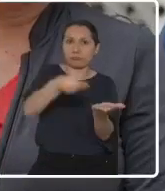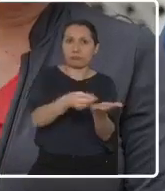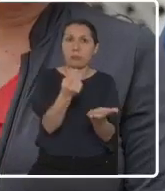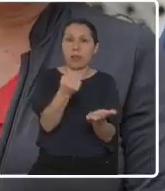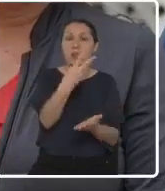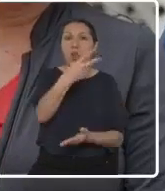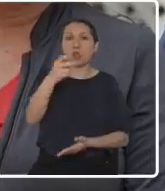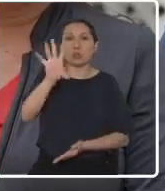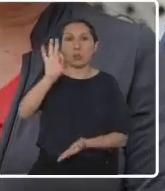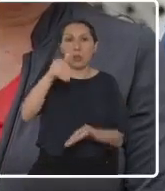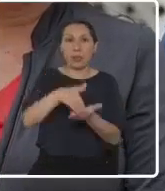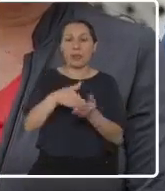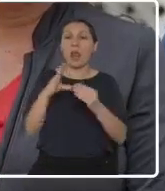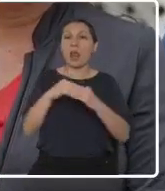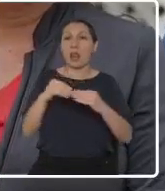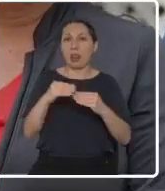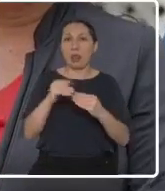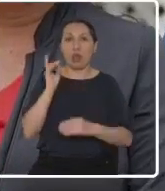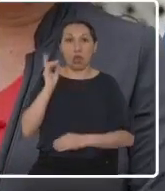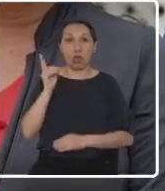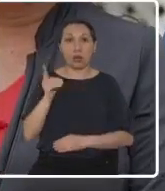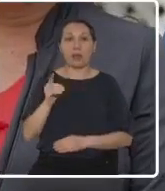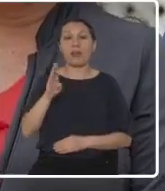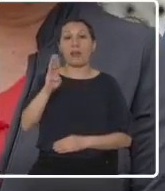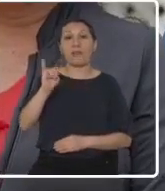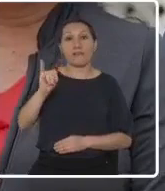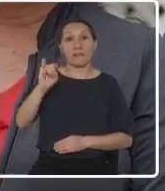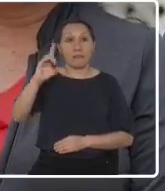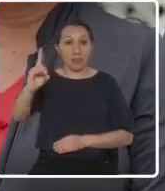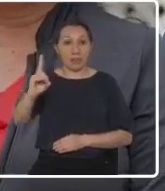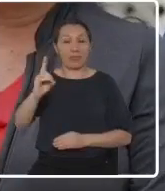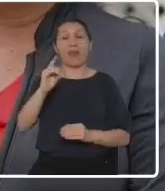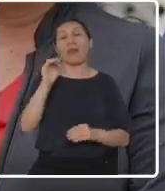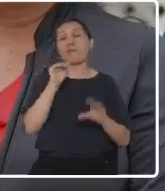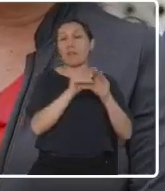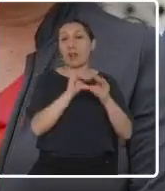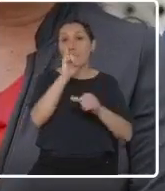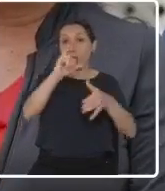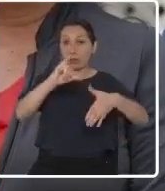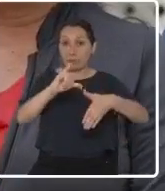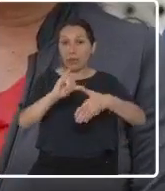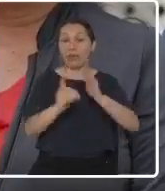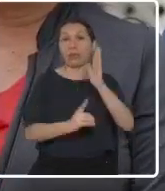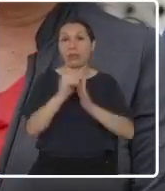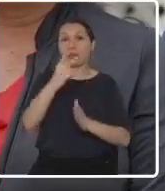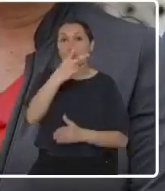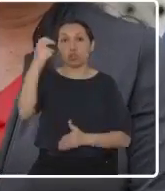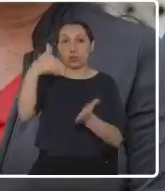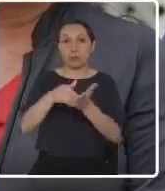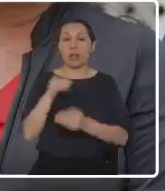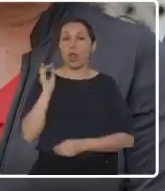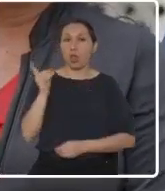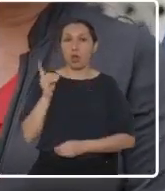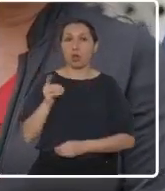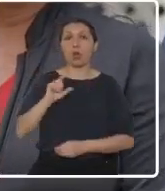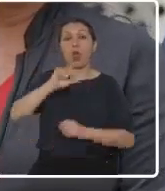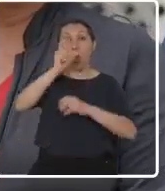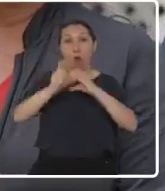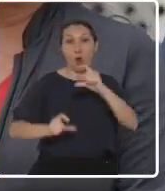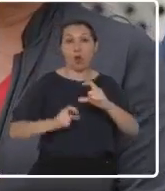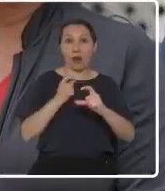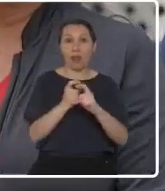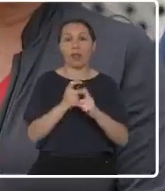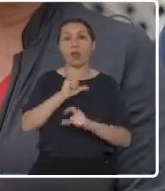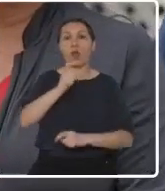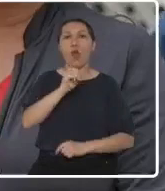de $250,000. El BID, el Banco Interamericano de Desarrollo, nos realizó una donación de $200,000. Google